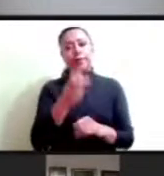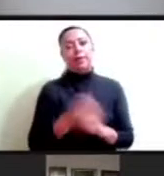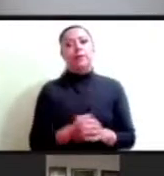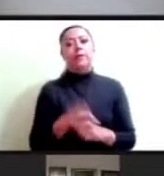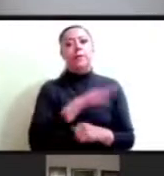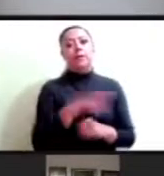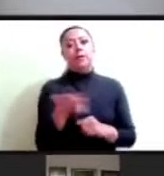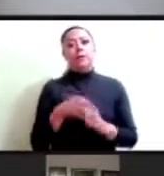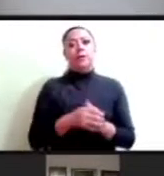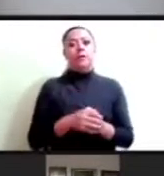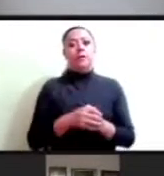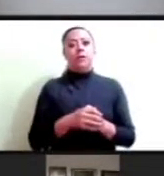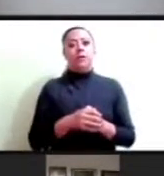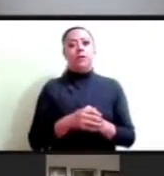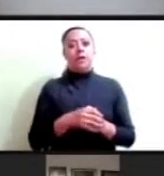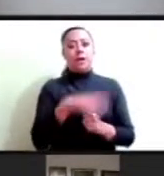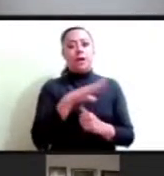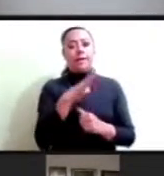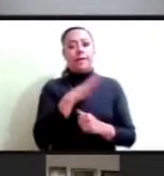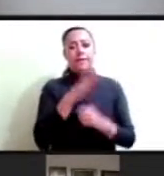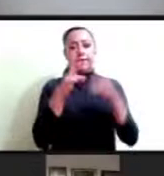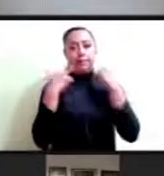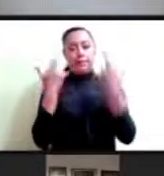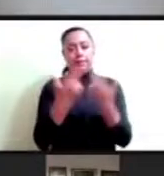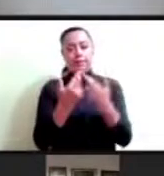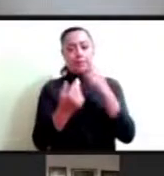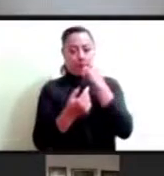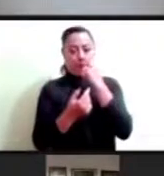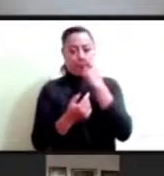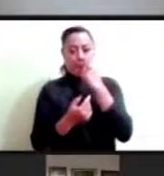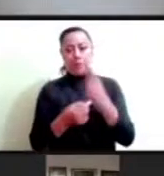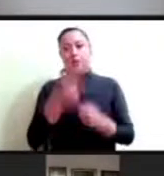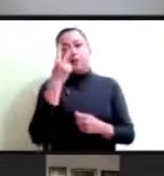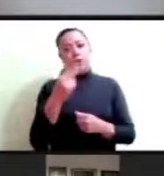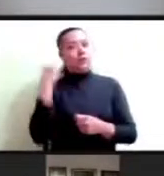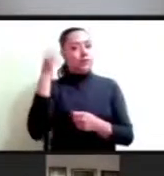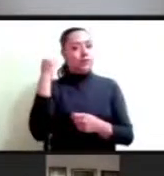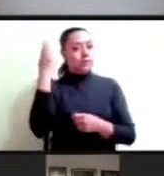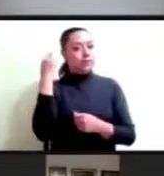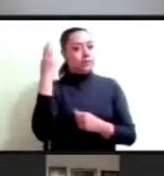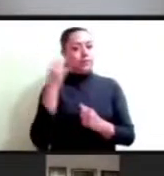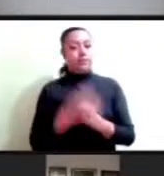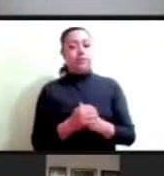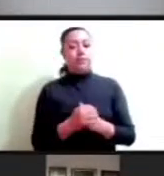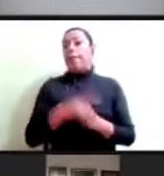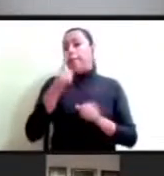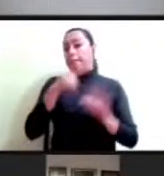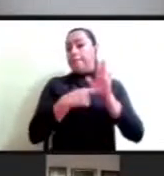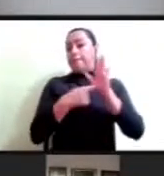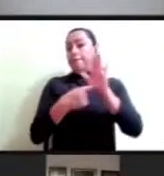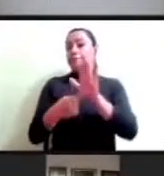en la sesión del 2 de marzo, en donde se presentaron